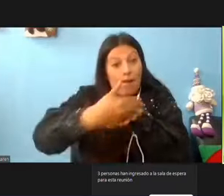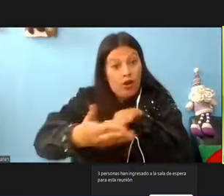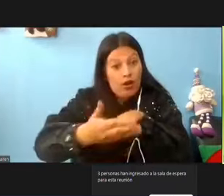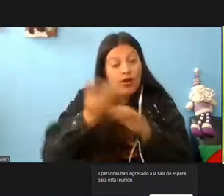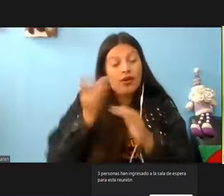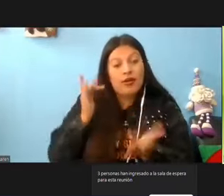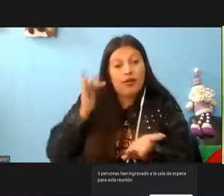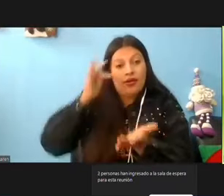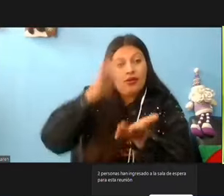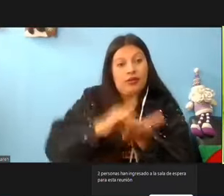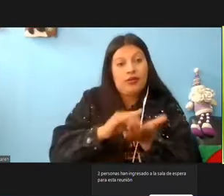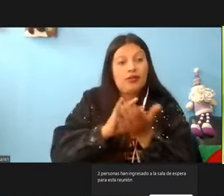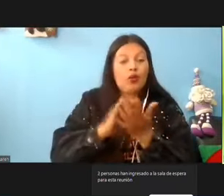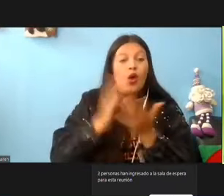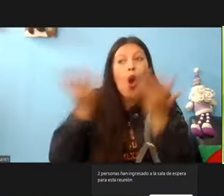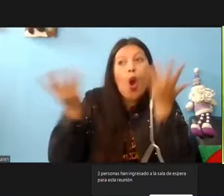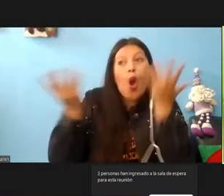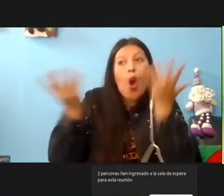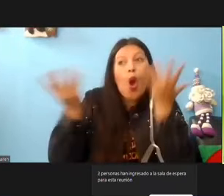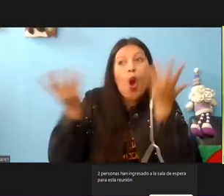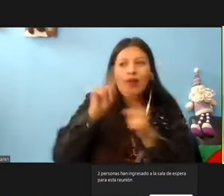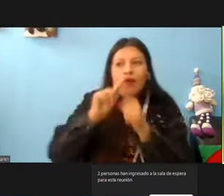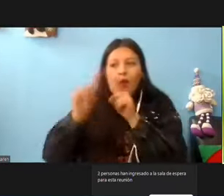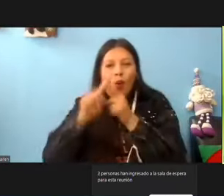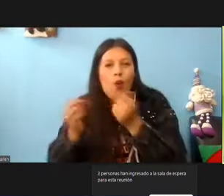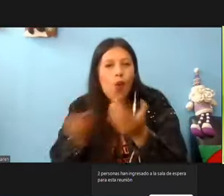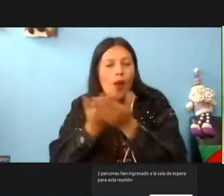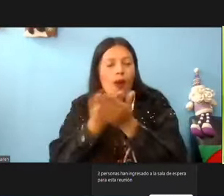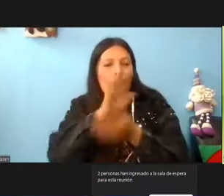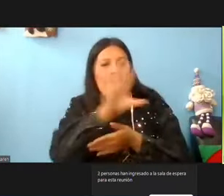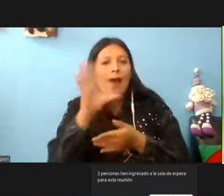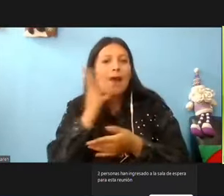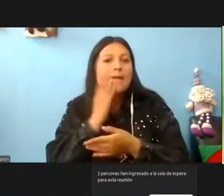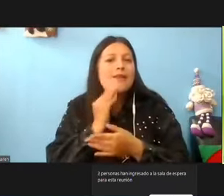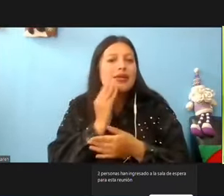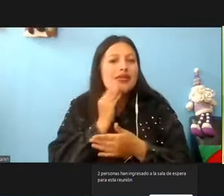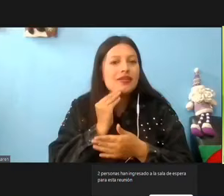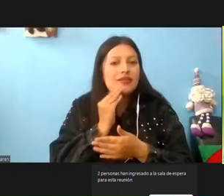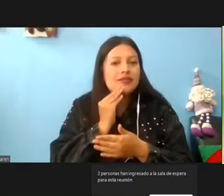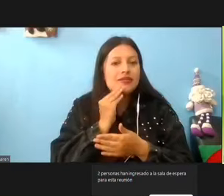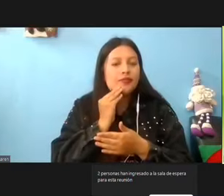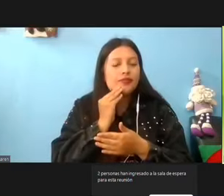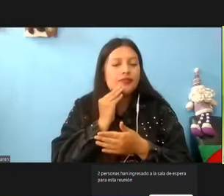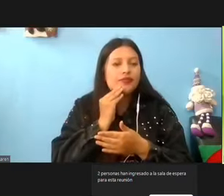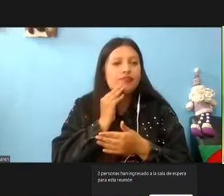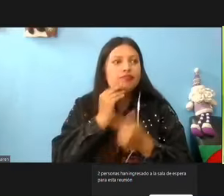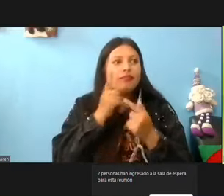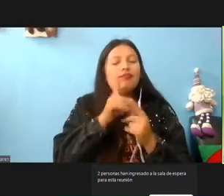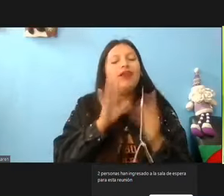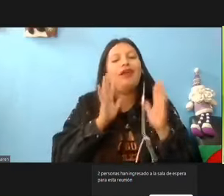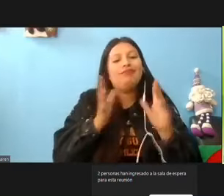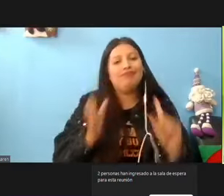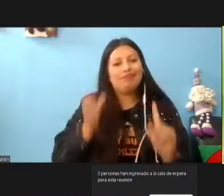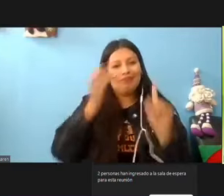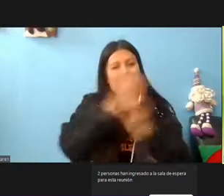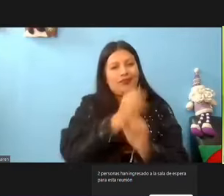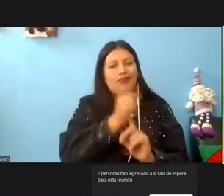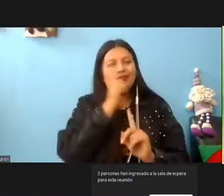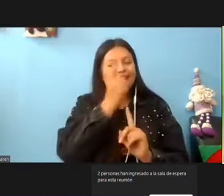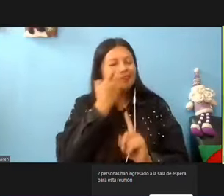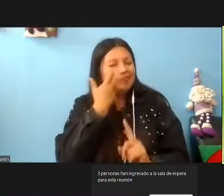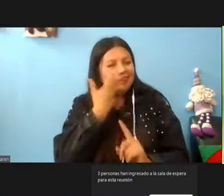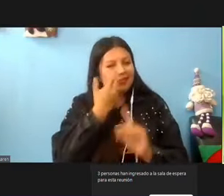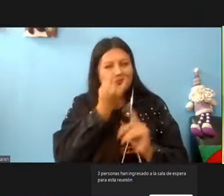llegaron escuchamos, pues, las propuestas, las experiencias, pues encontramos algo muy interesante